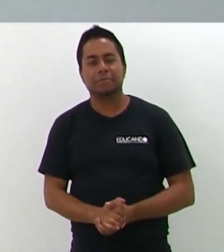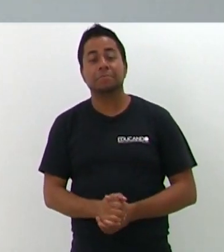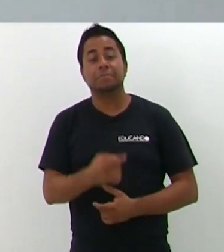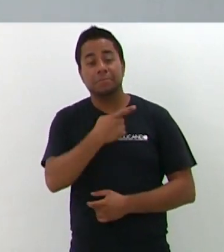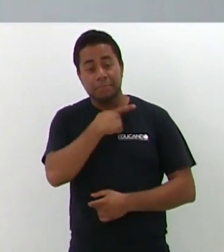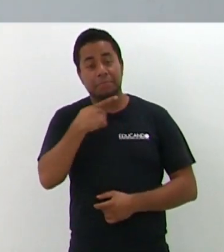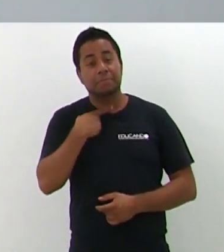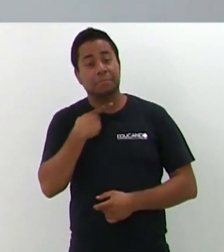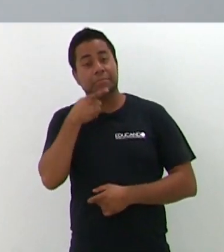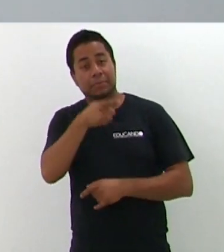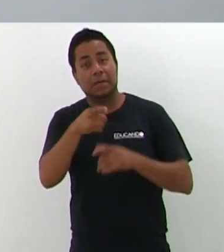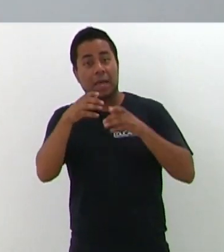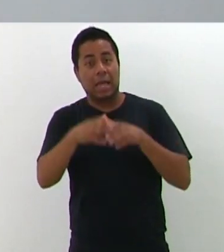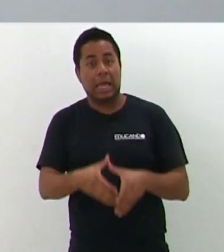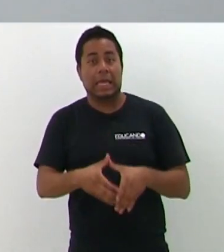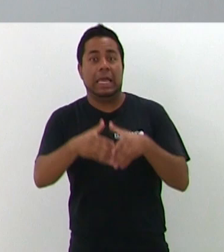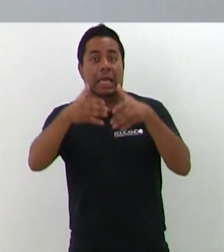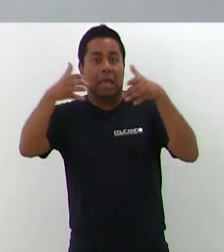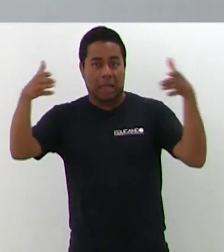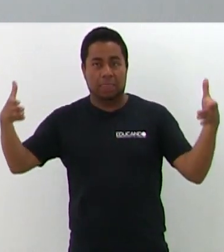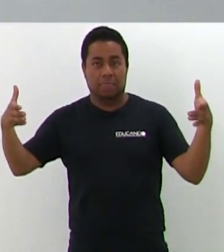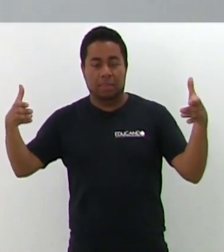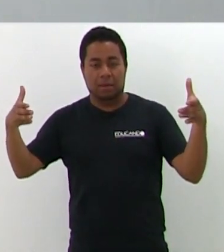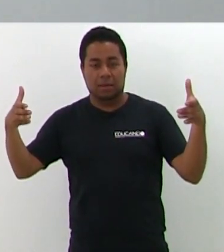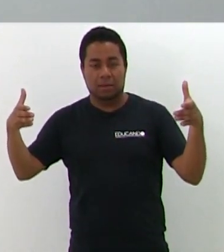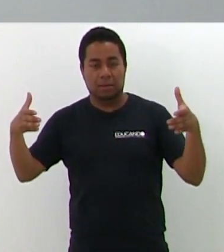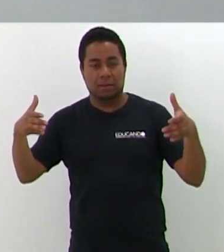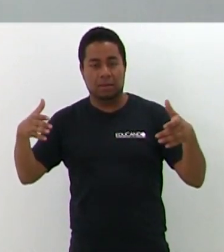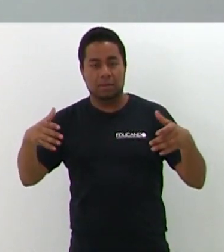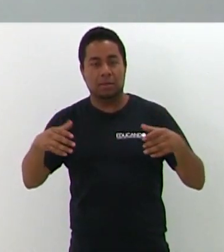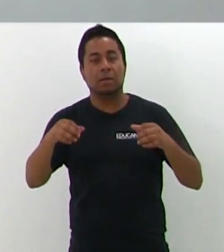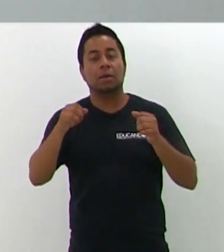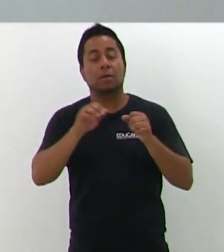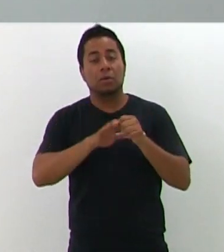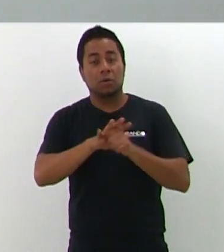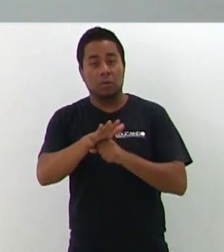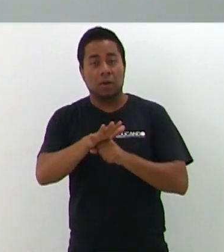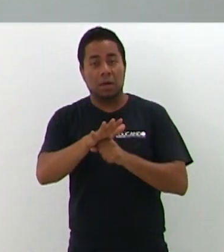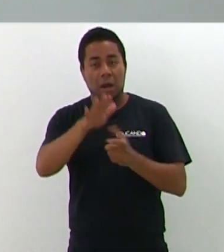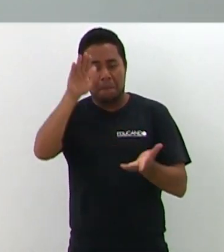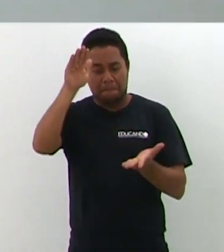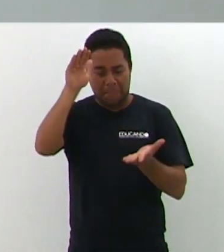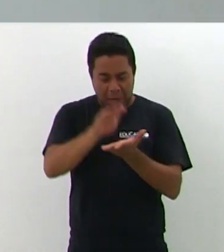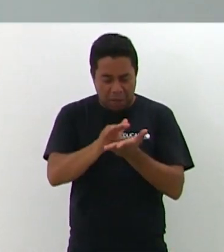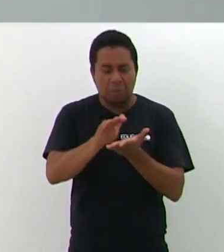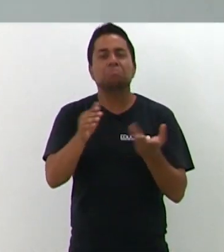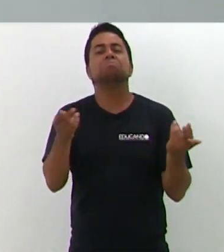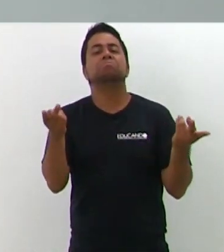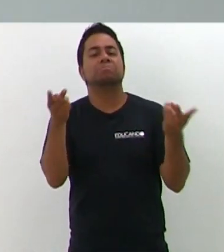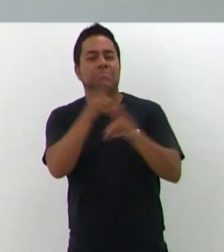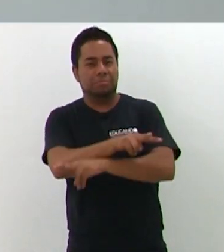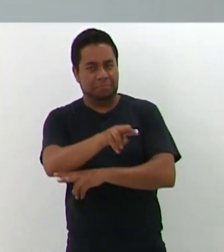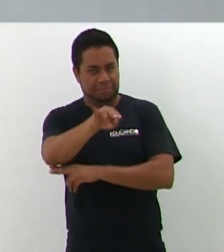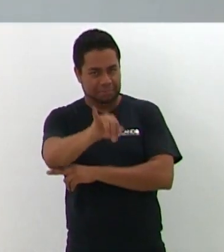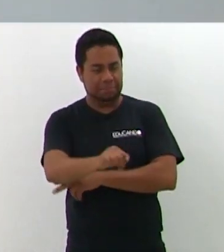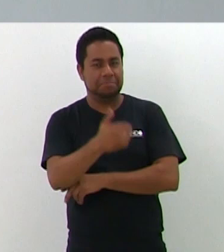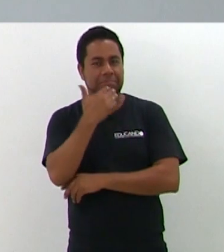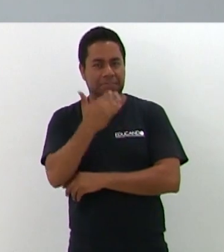Tenemos que grande sí es lo contrario de pequeño.